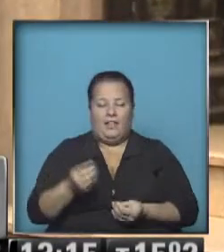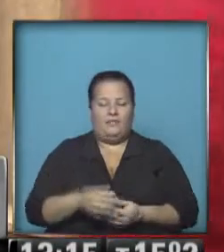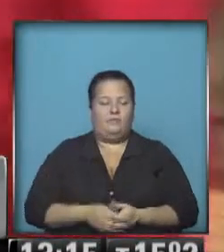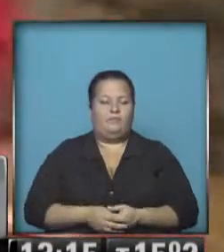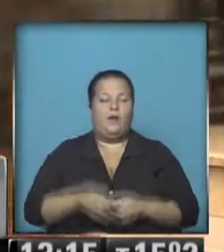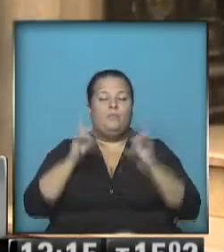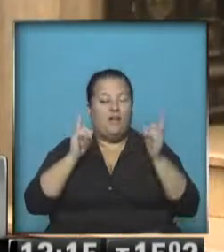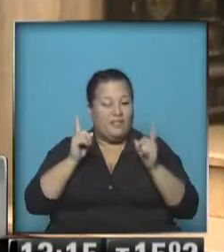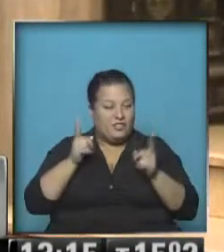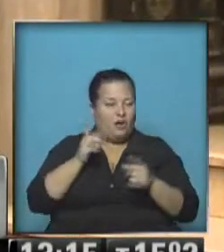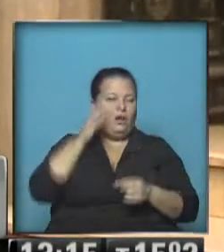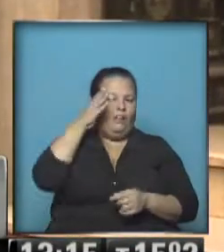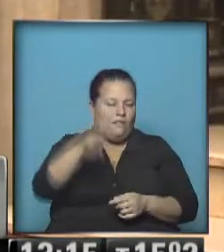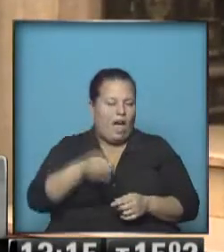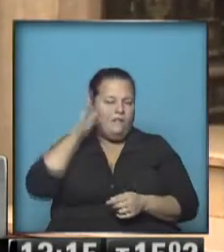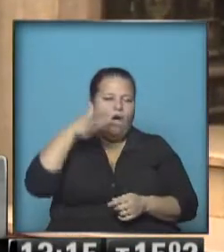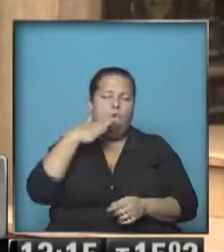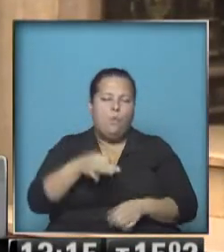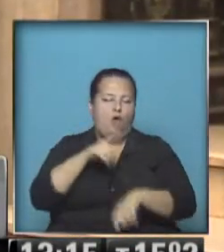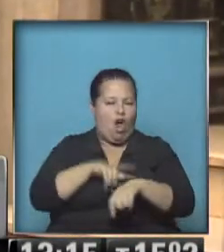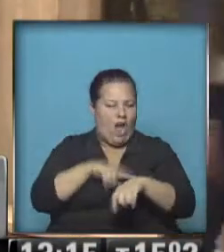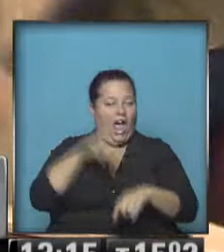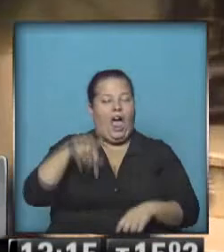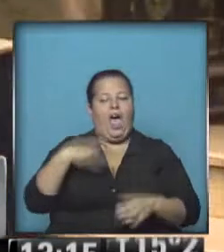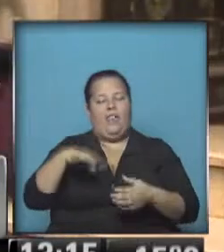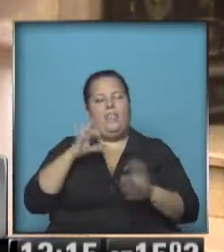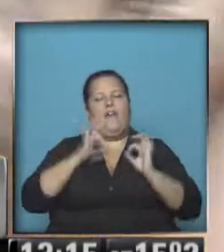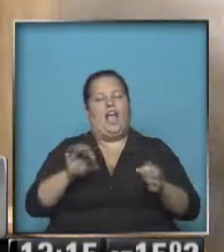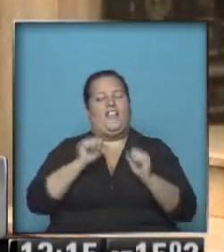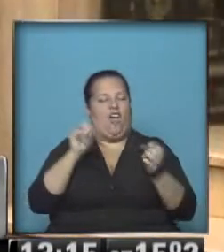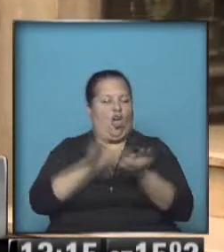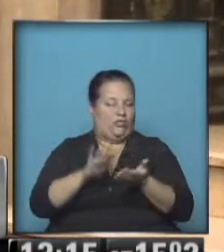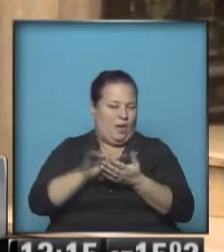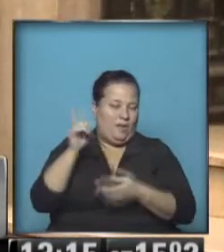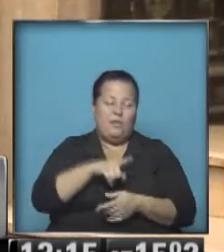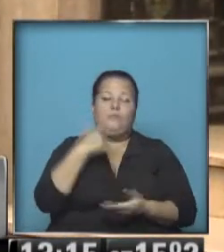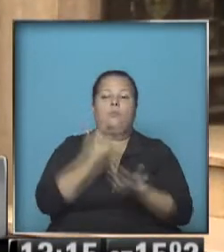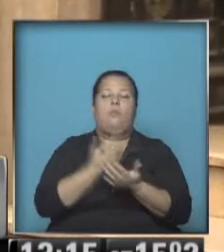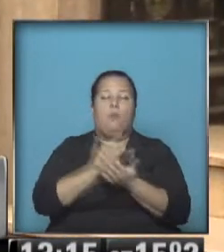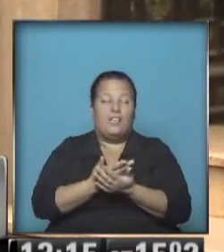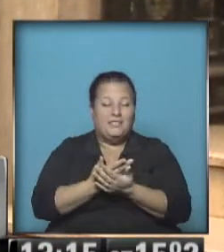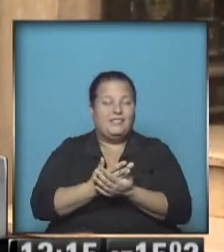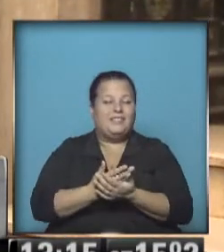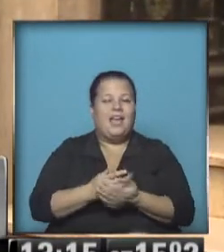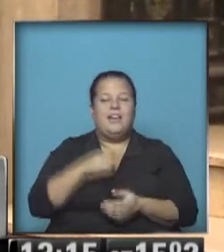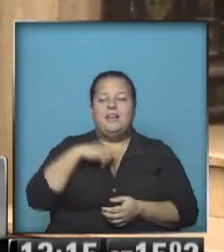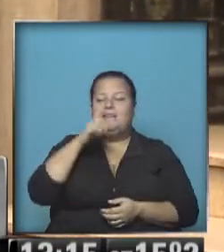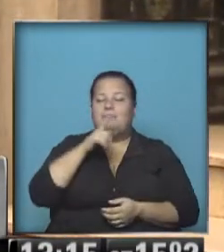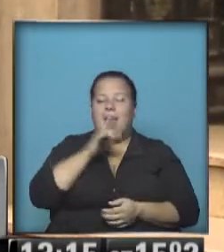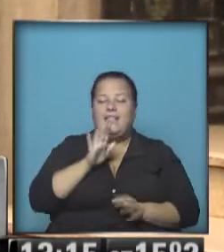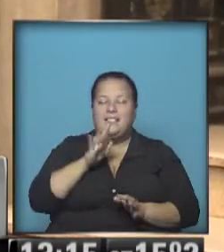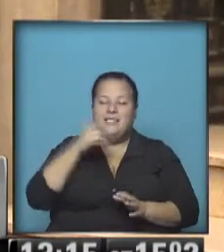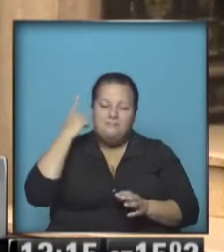los profesores los hicieron ir y cumplir su horario y ahora van a tener que volver en vacaciones de invierno, pero es una propuesta que me parece tendría que ser llevada un poco